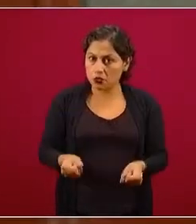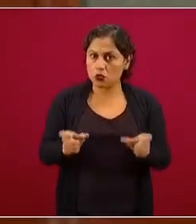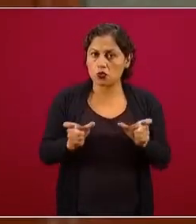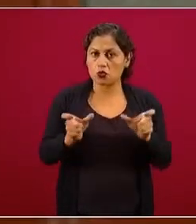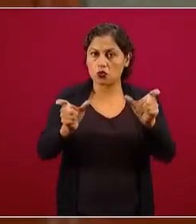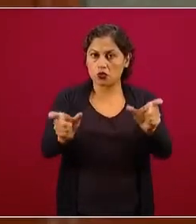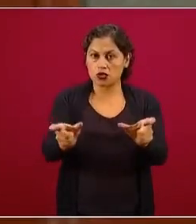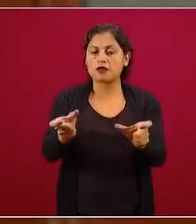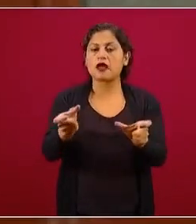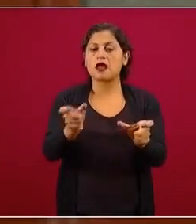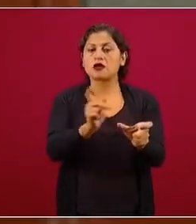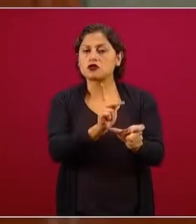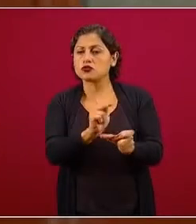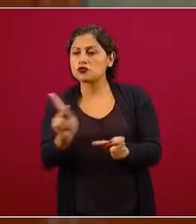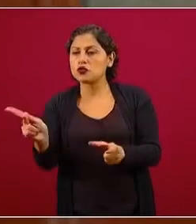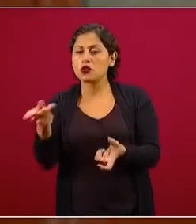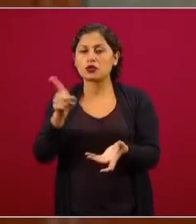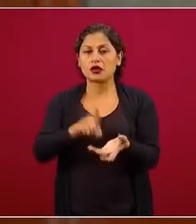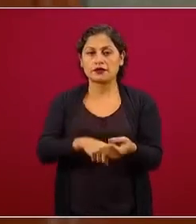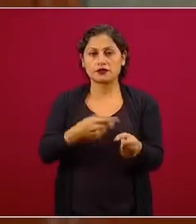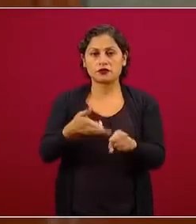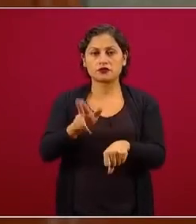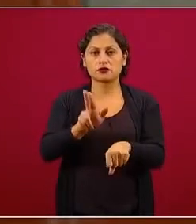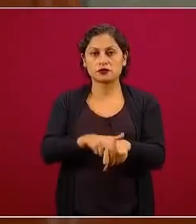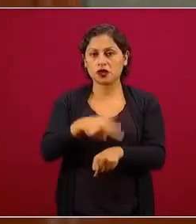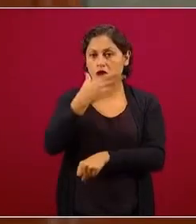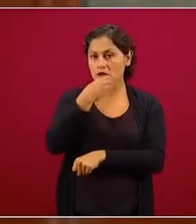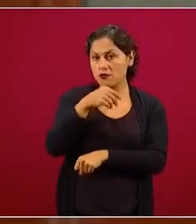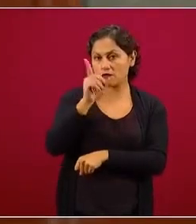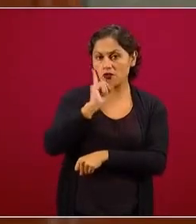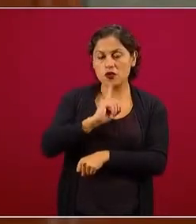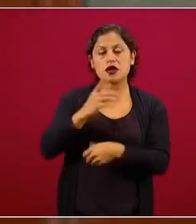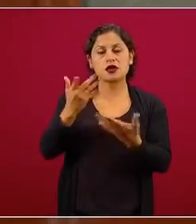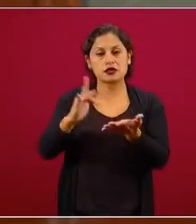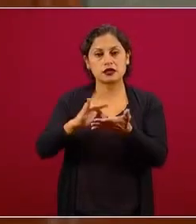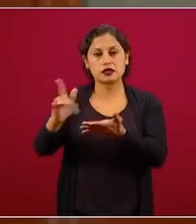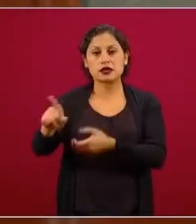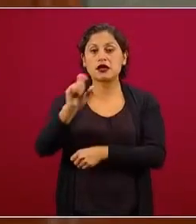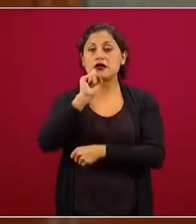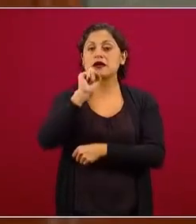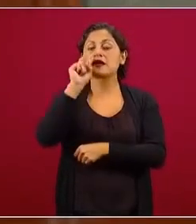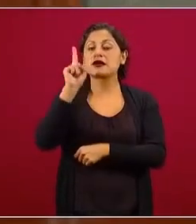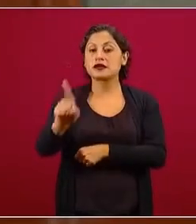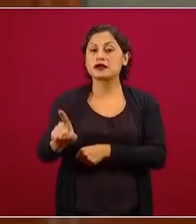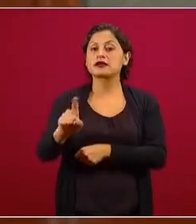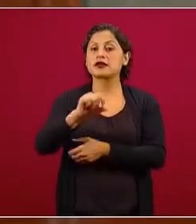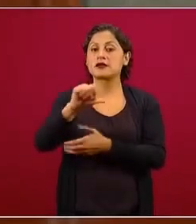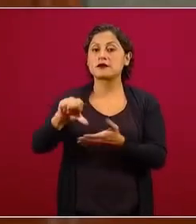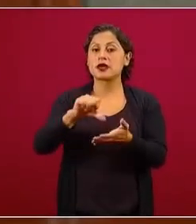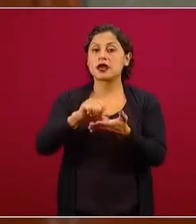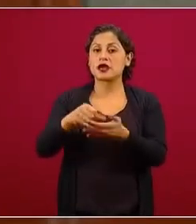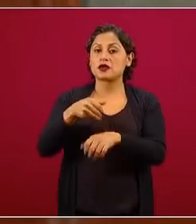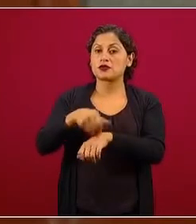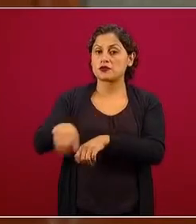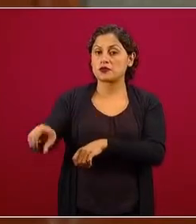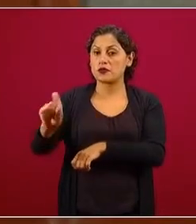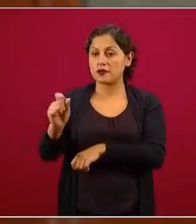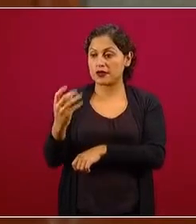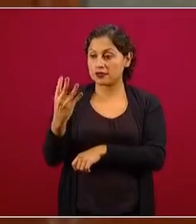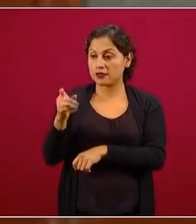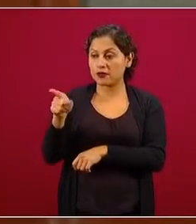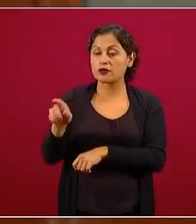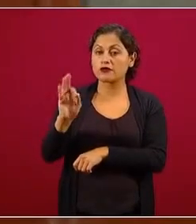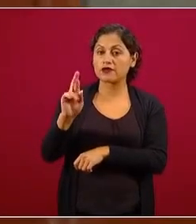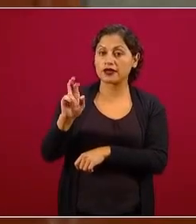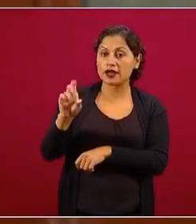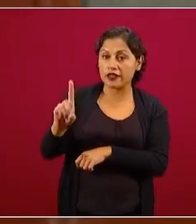de los hospitales y un reconocimiento especial a la Clínica 24, a Fernando, Fernanda, Fabiola, por esa gran labor